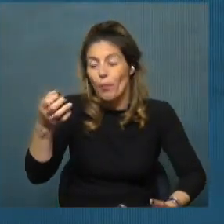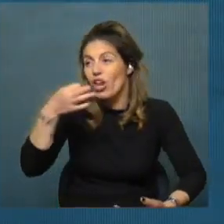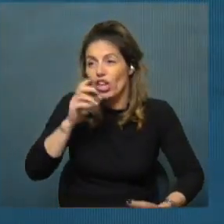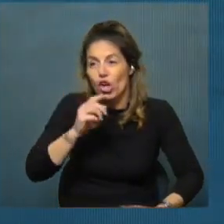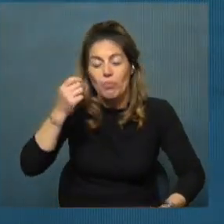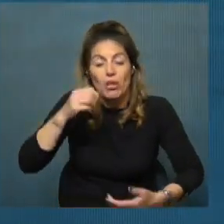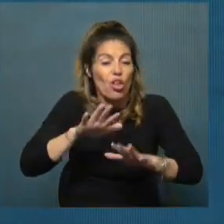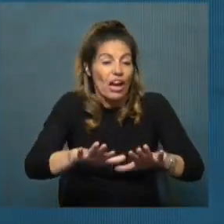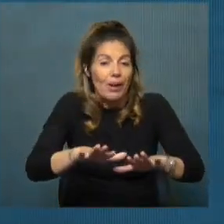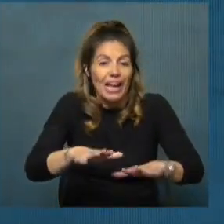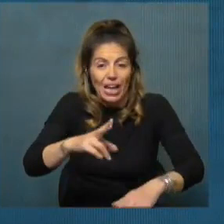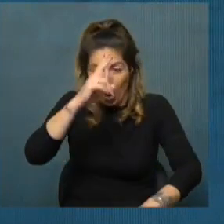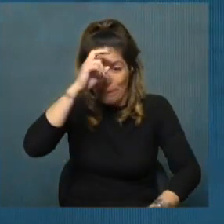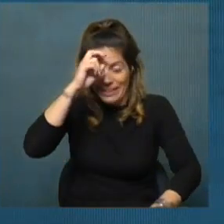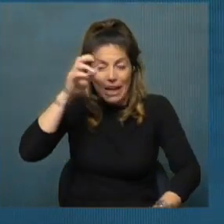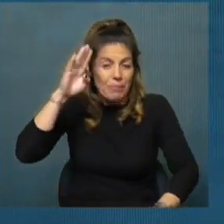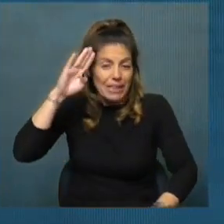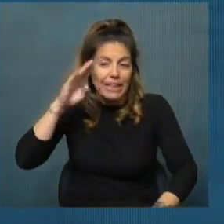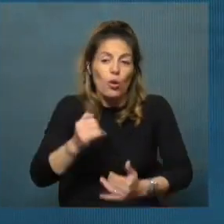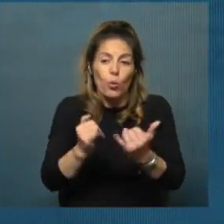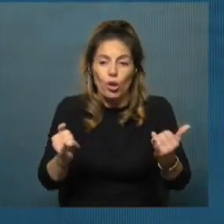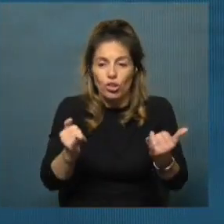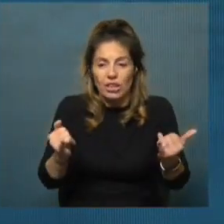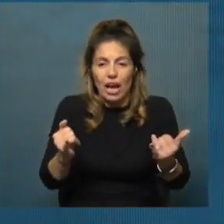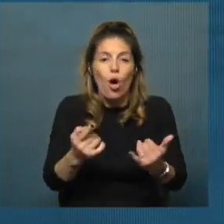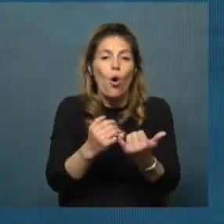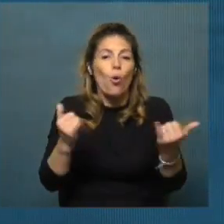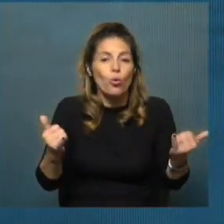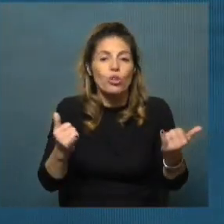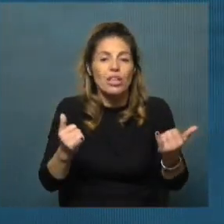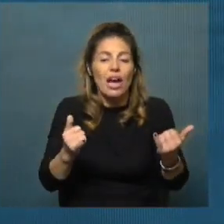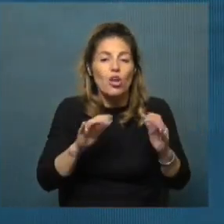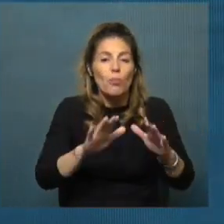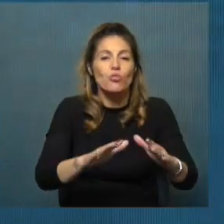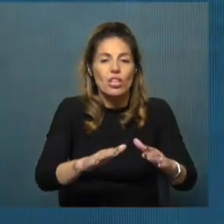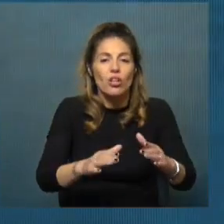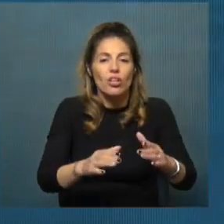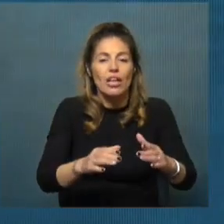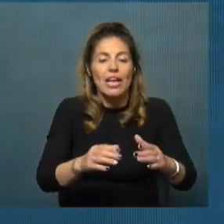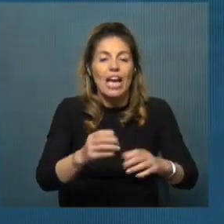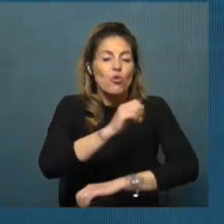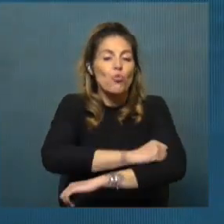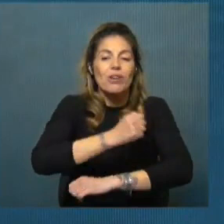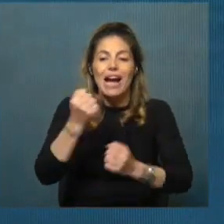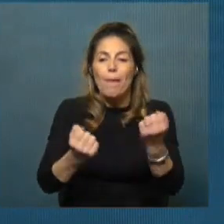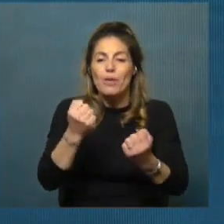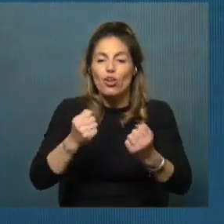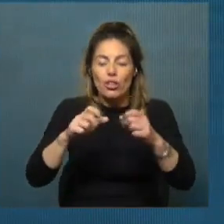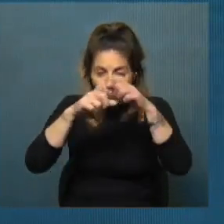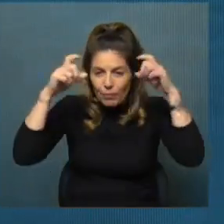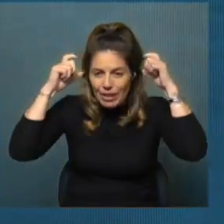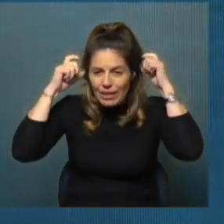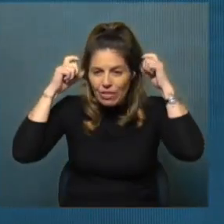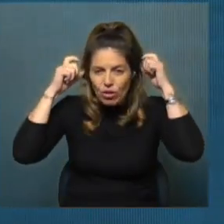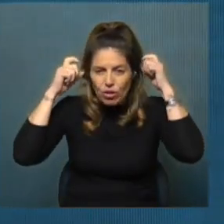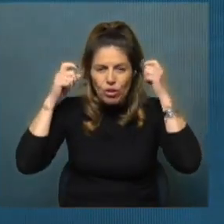ahí en el hospital Militar unos días Este y un día nos pusieron arriba de un camión vendadas con